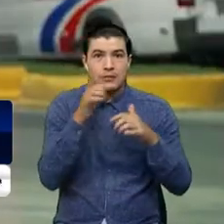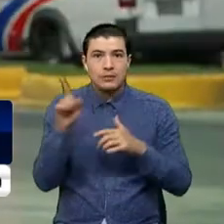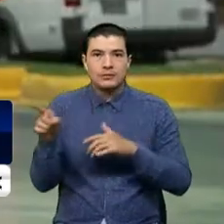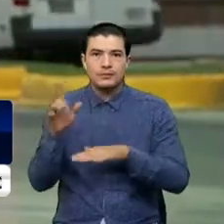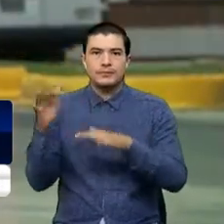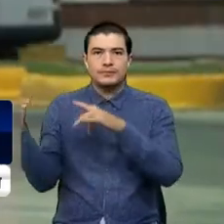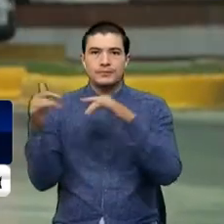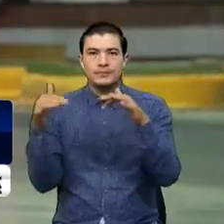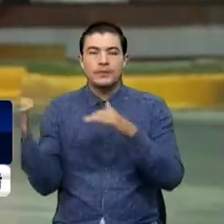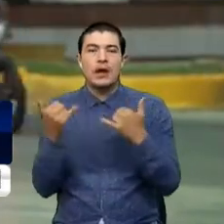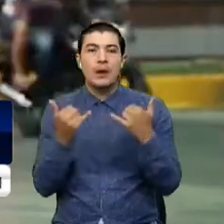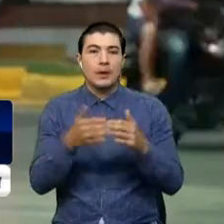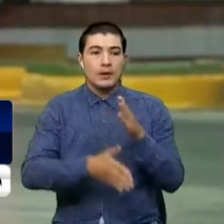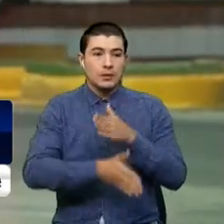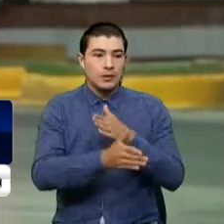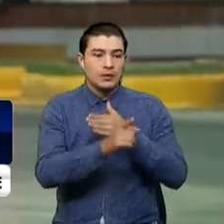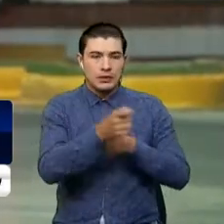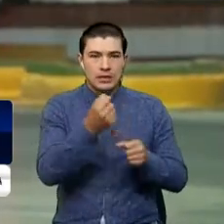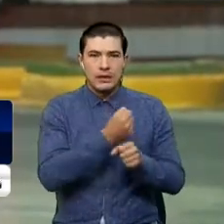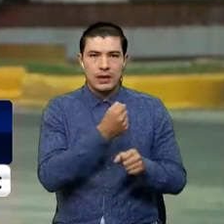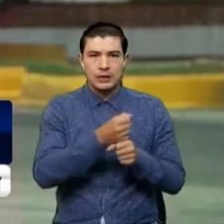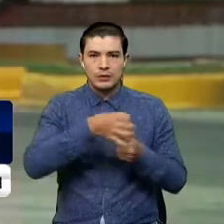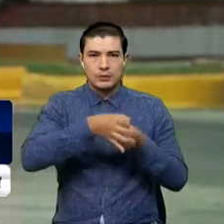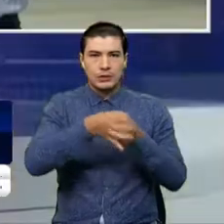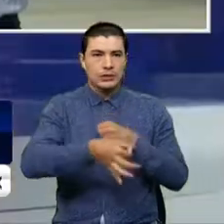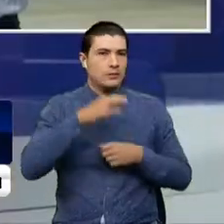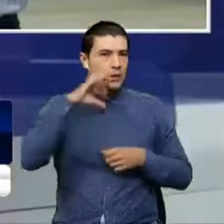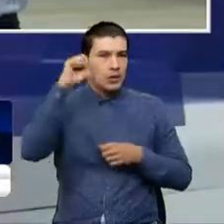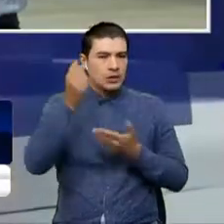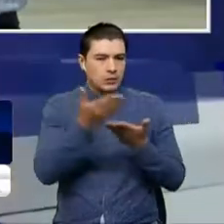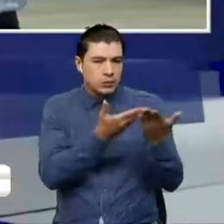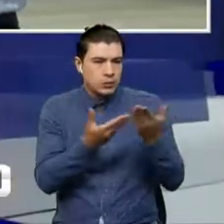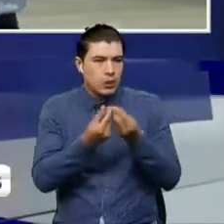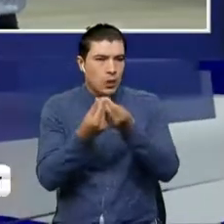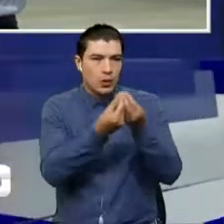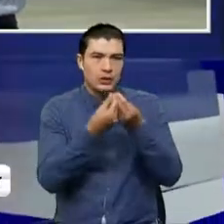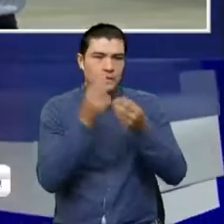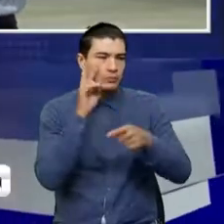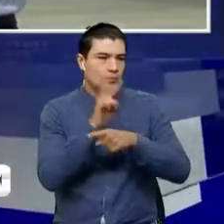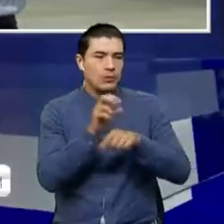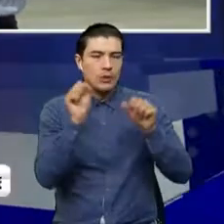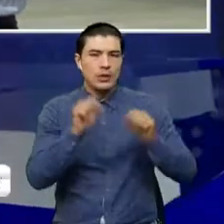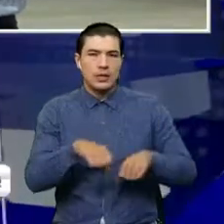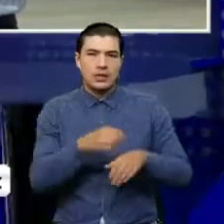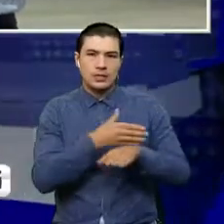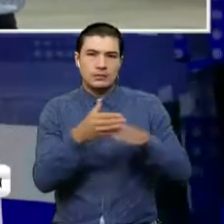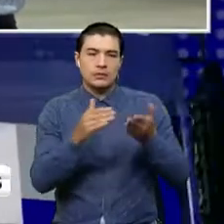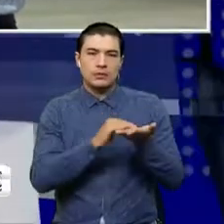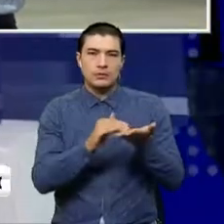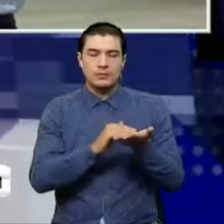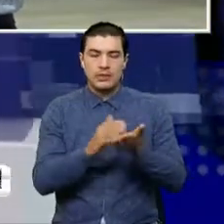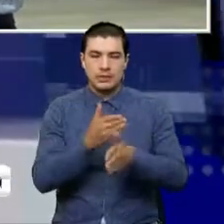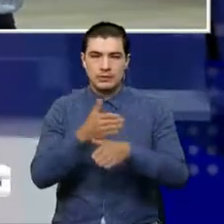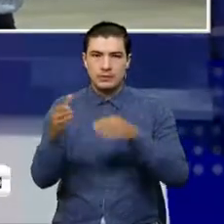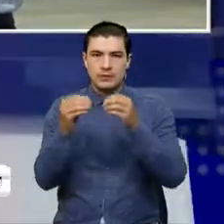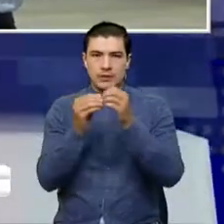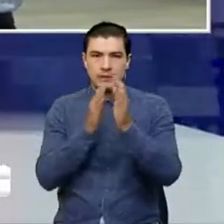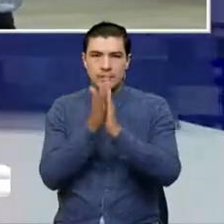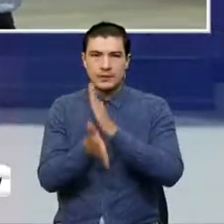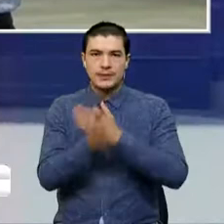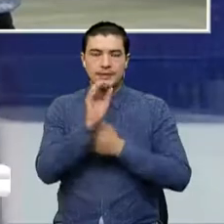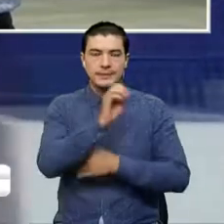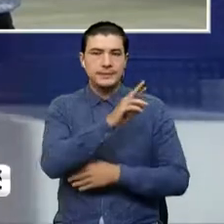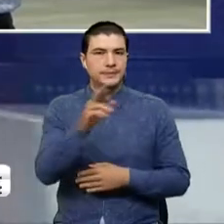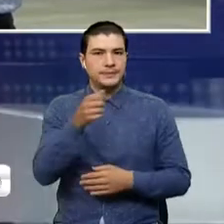continuará trabajando en el municipio de ocaña hasta tanto se pueda superar la crisis humanitaria desde el caño en el norte de santander con la cámara de jesús' única raúl rolando